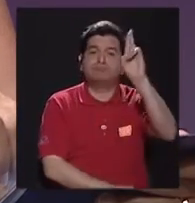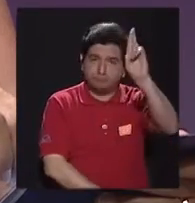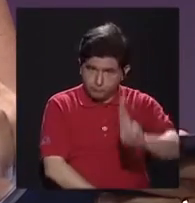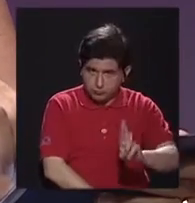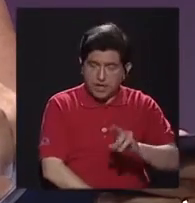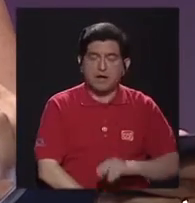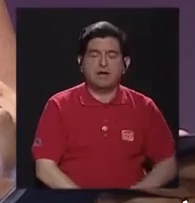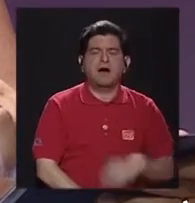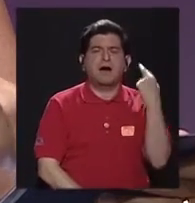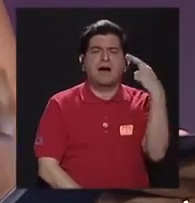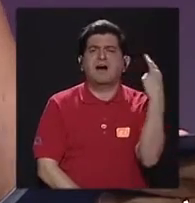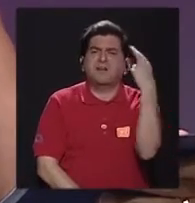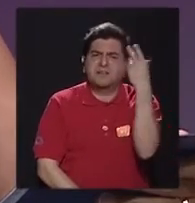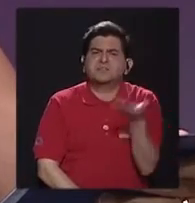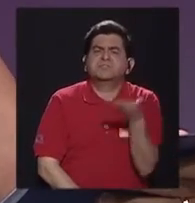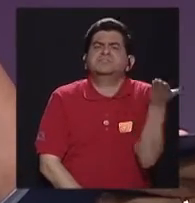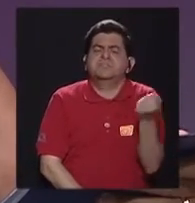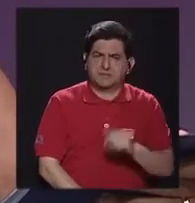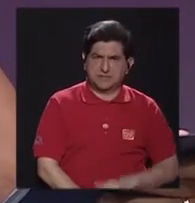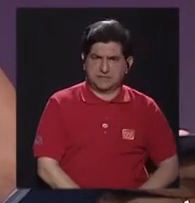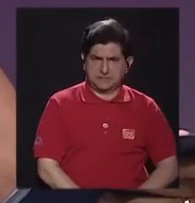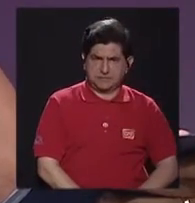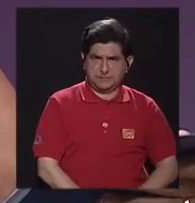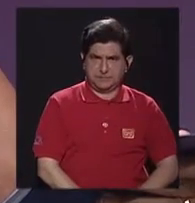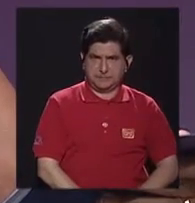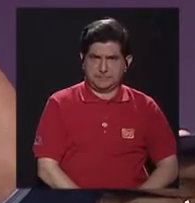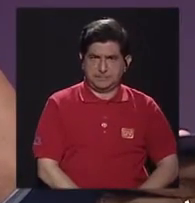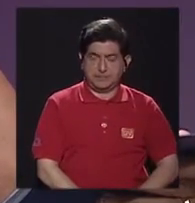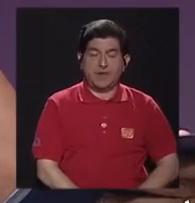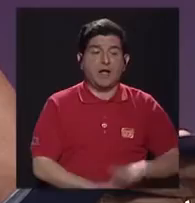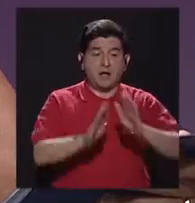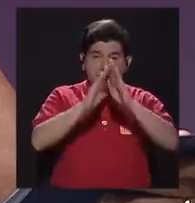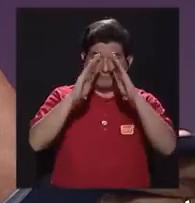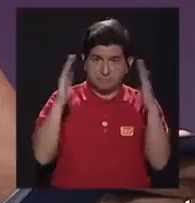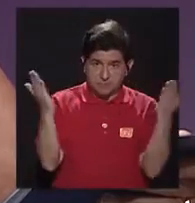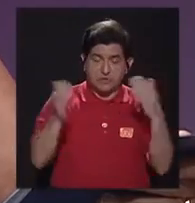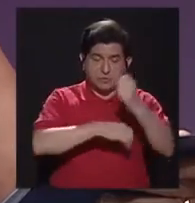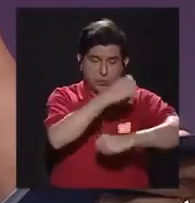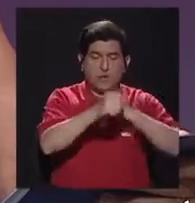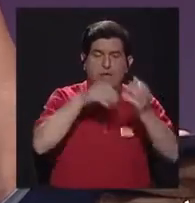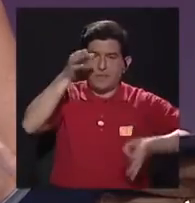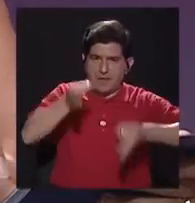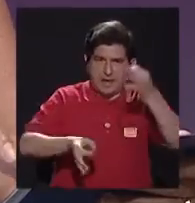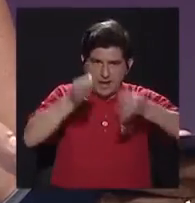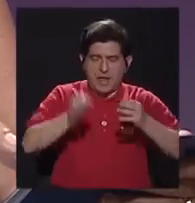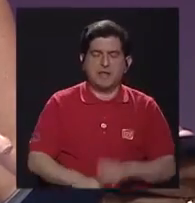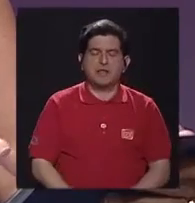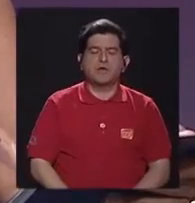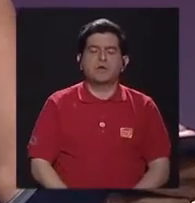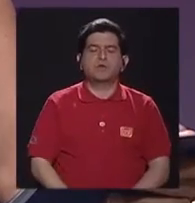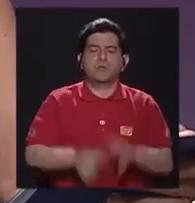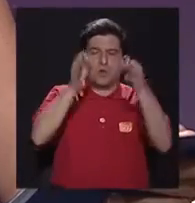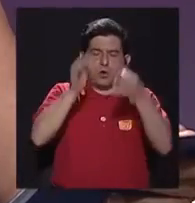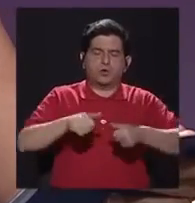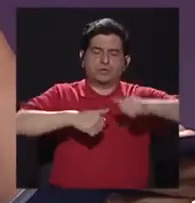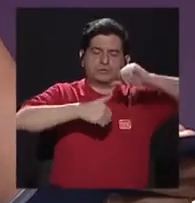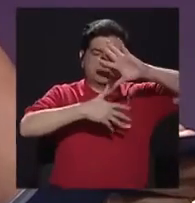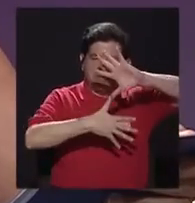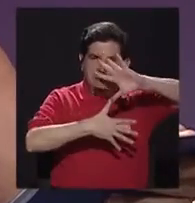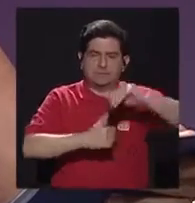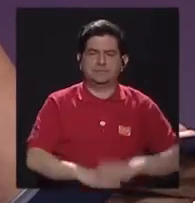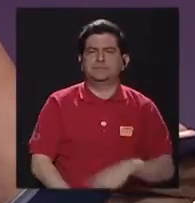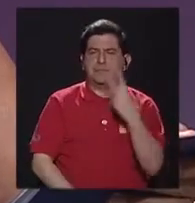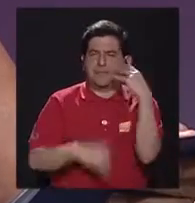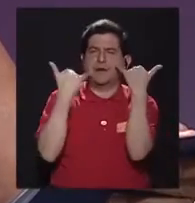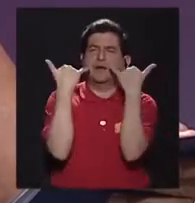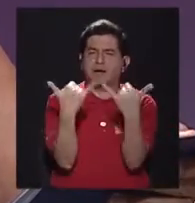Rica a raíz de la apertura del año judicial de la Corte Interamericana. Vamos a